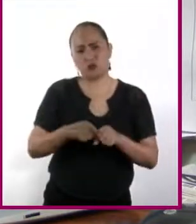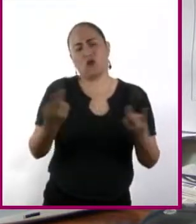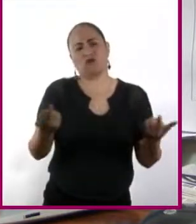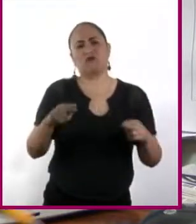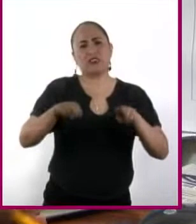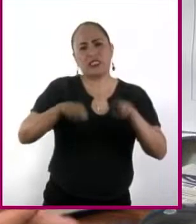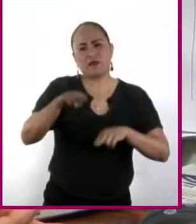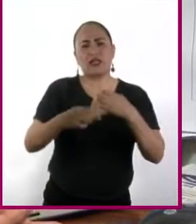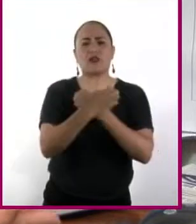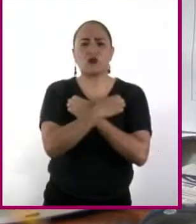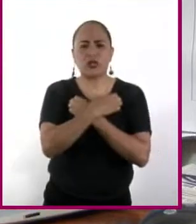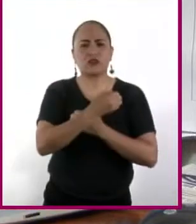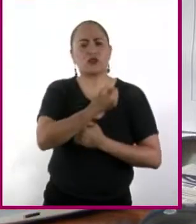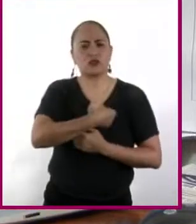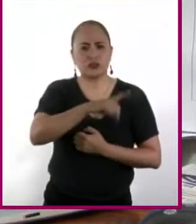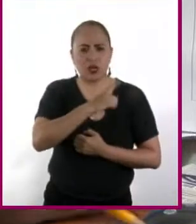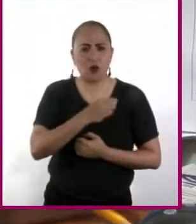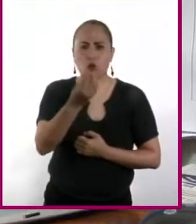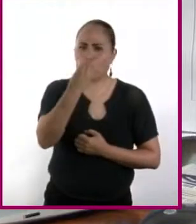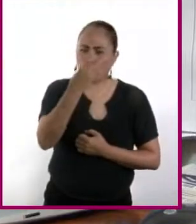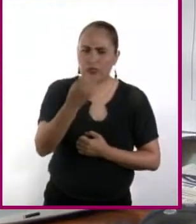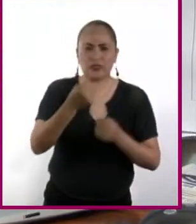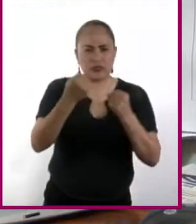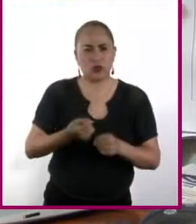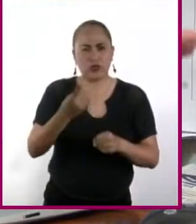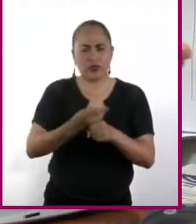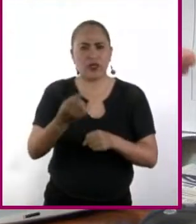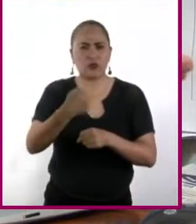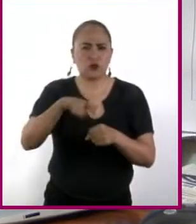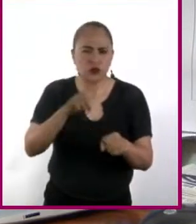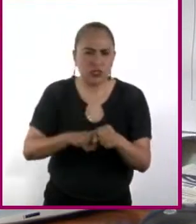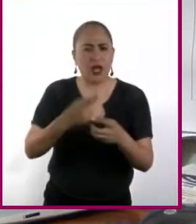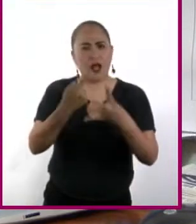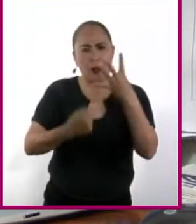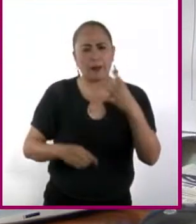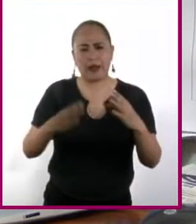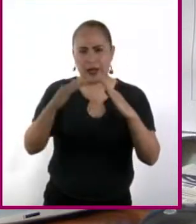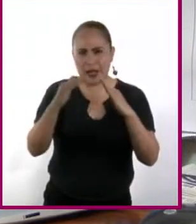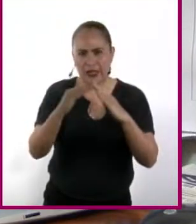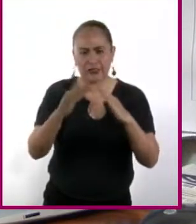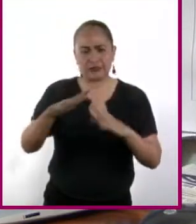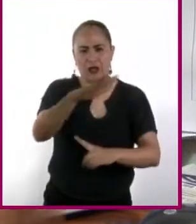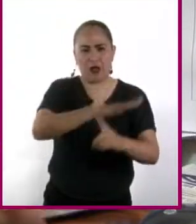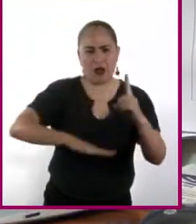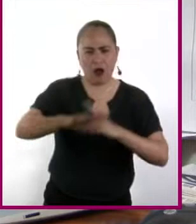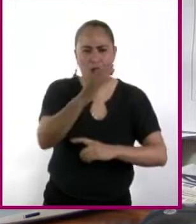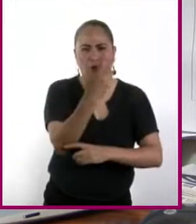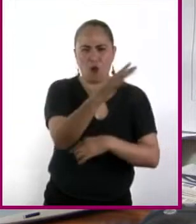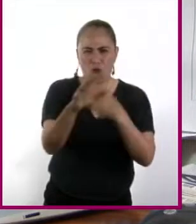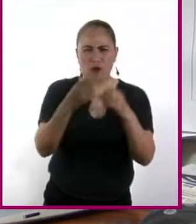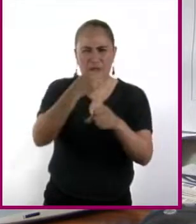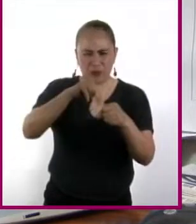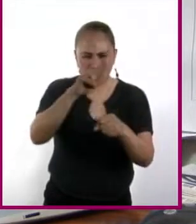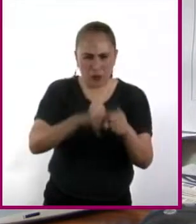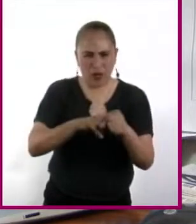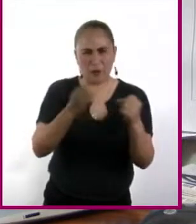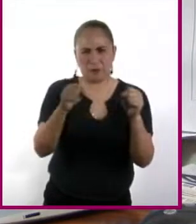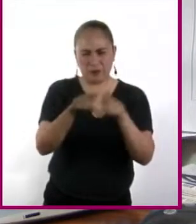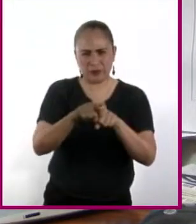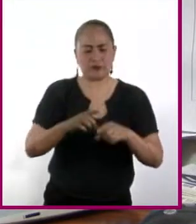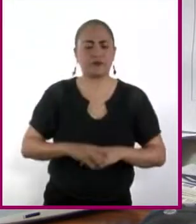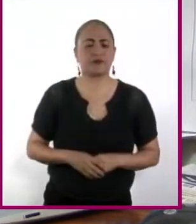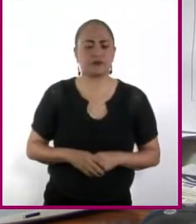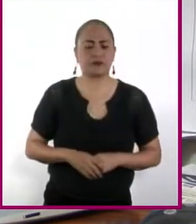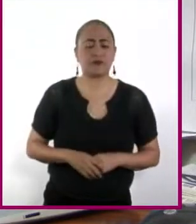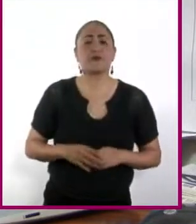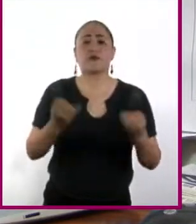educación, salud, alimentación, seguridad social, vivienda, desarrollo urbano y medio ambiente. También que parte del bienestar económico se desarrolla